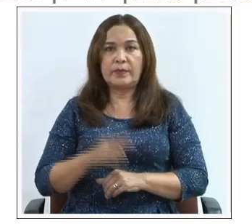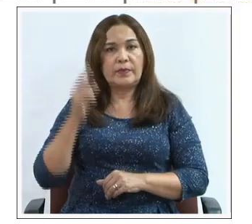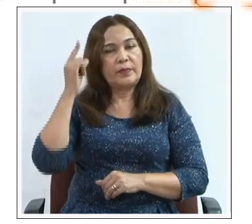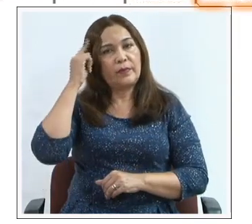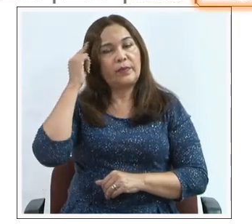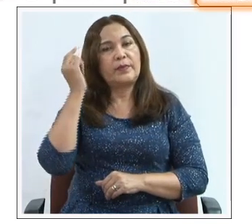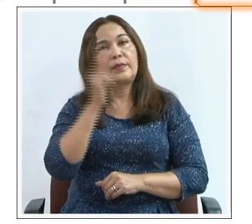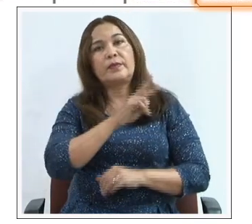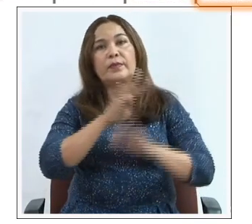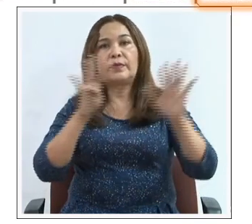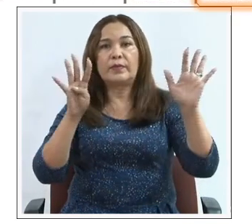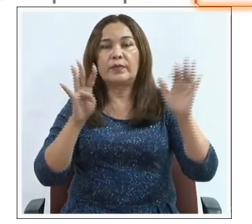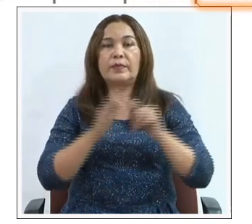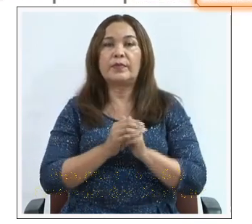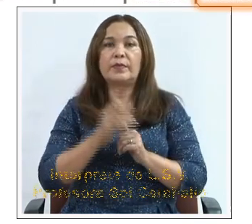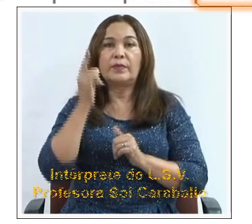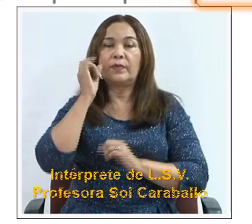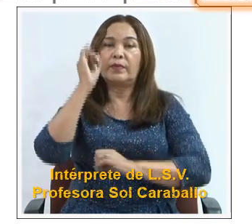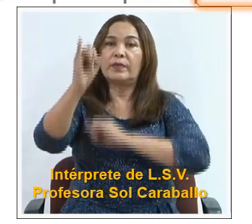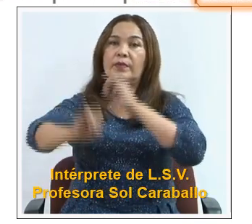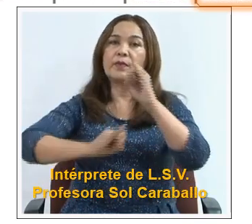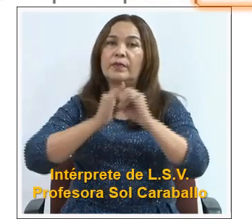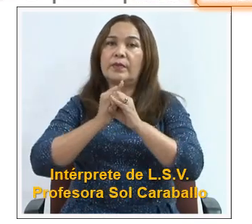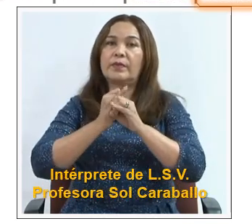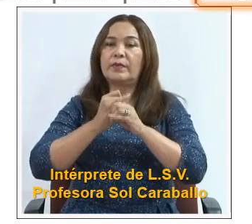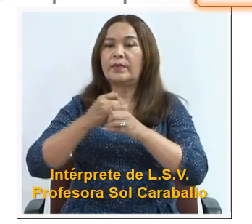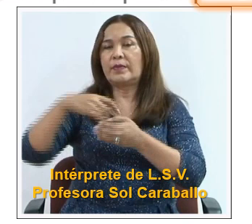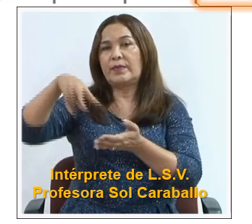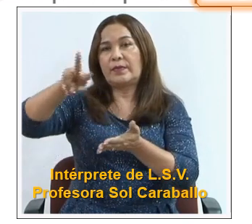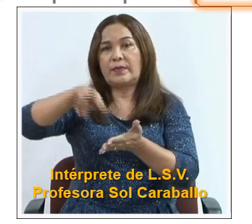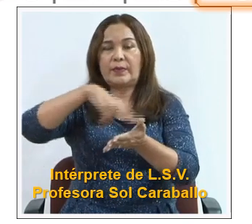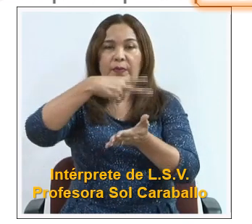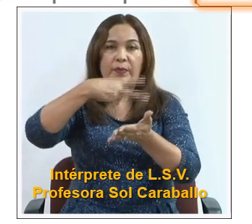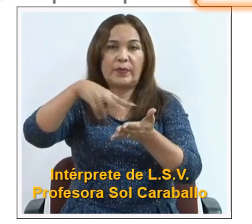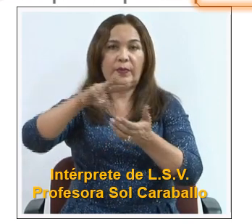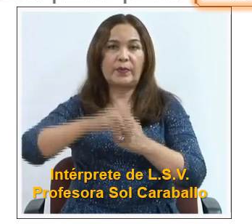29 día internacional de la danza